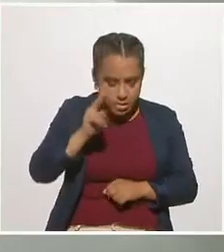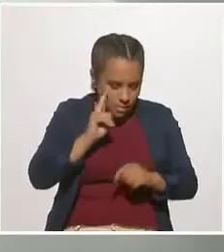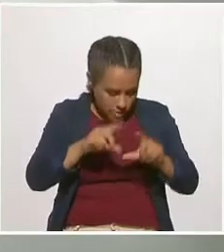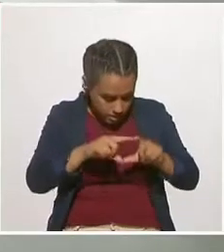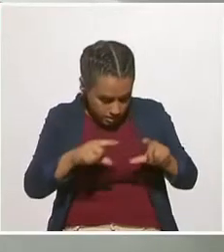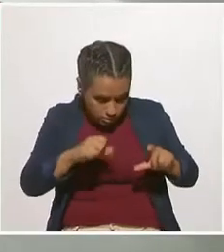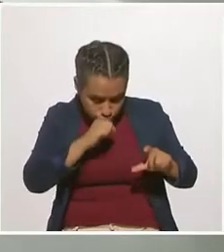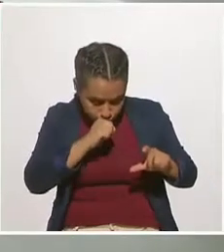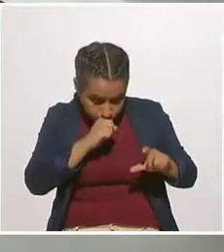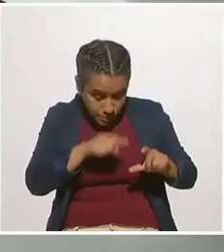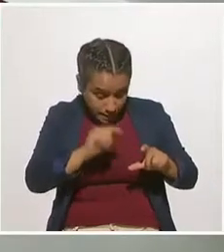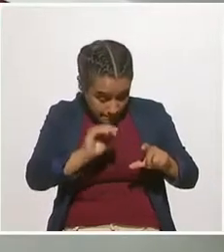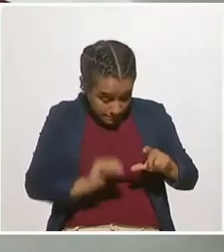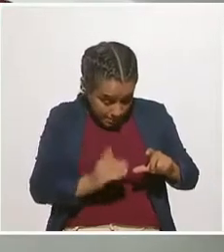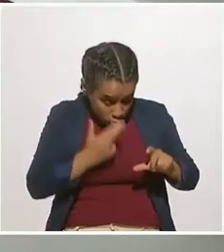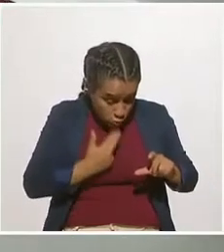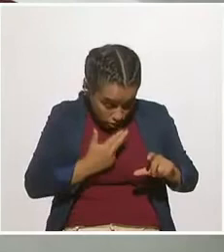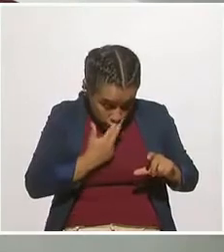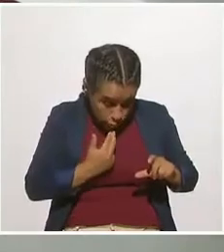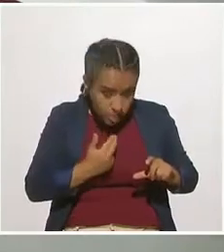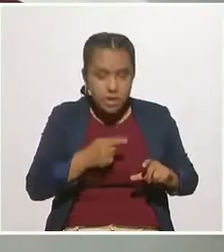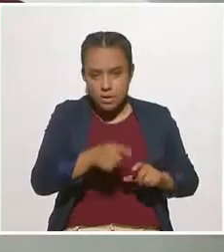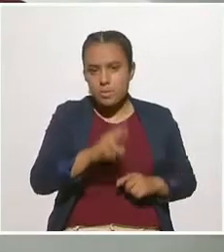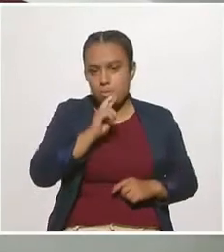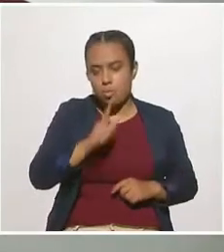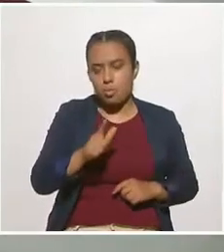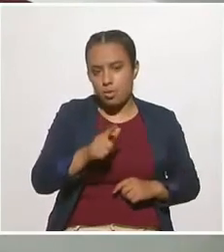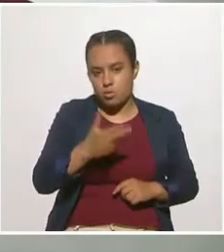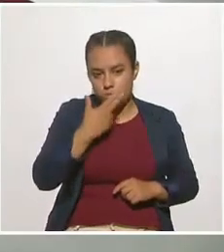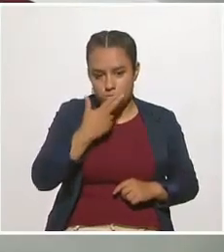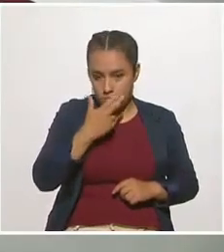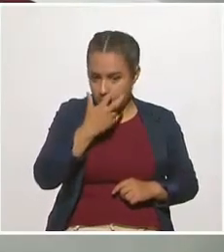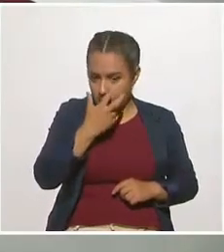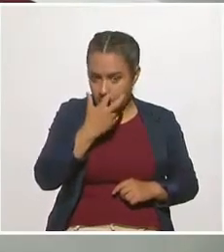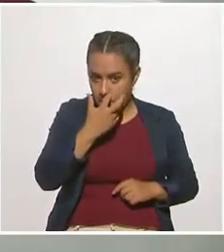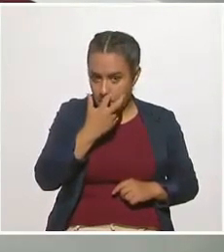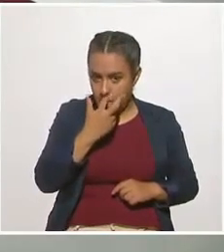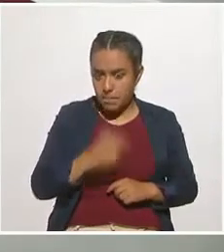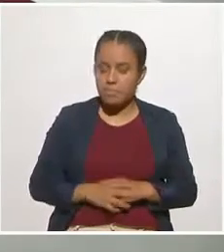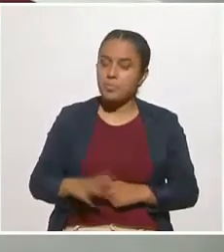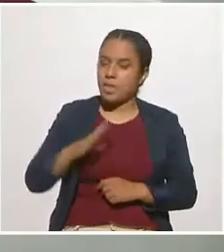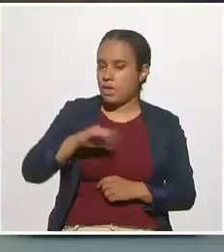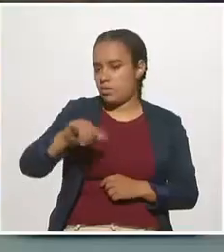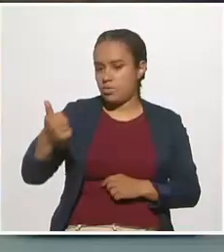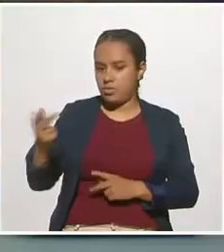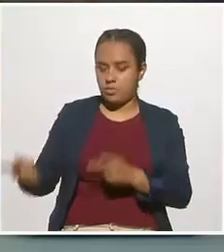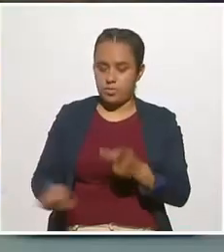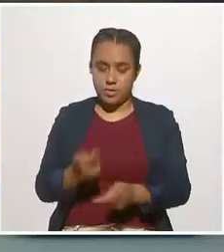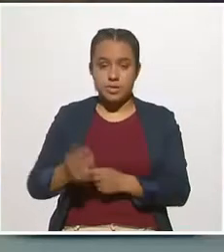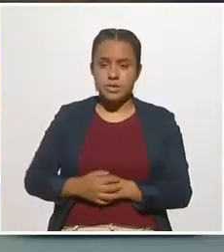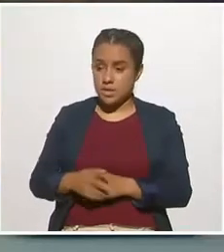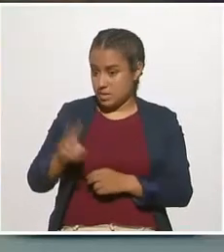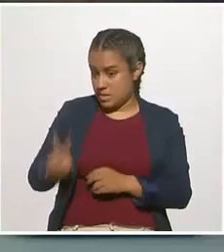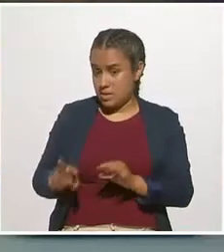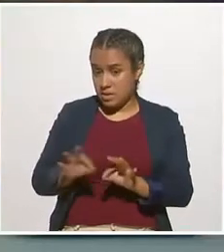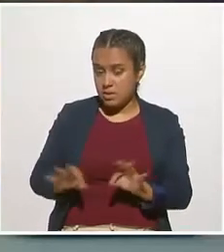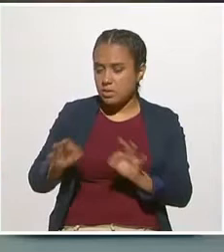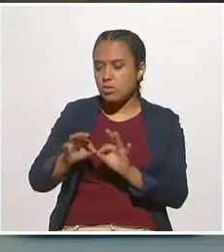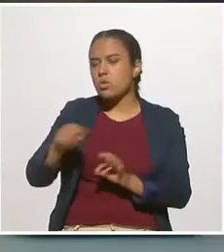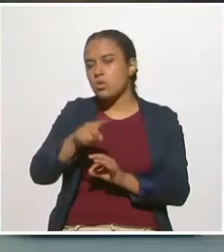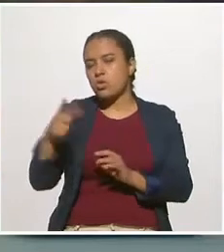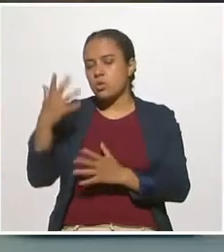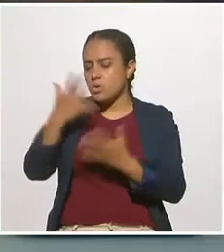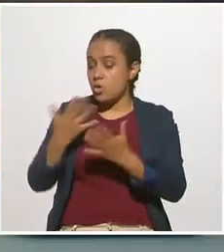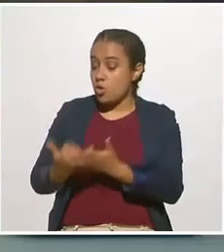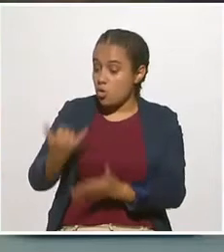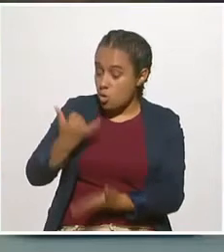azúcares, pues esa es la que puedes consumir. Así es, tenemos más preguntas. Jacqueline Moguel dice, es importante no confundir yogurts naturales caseros